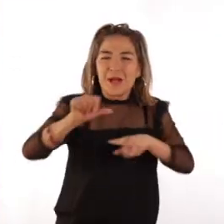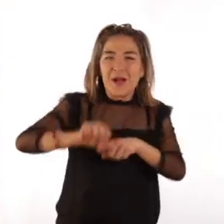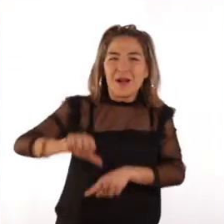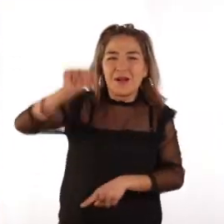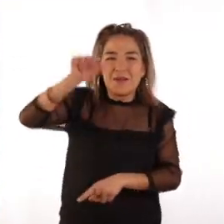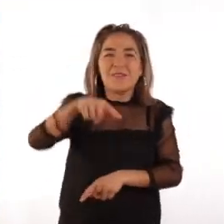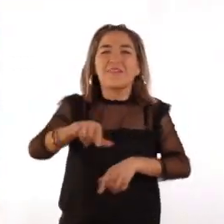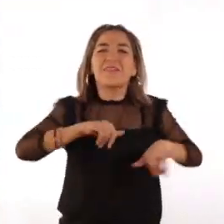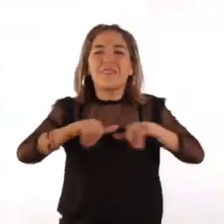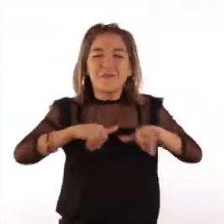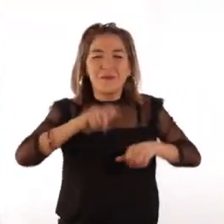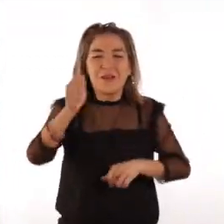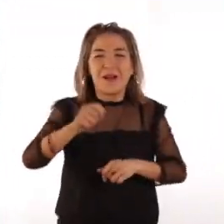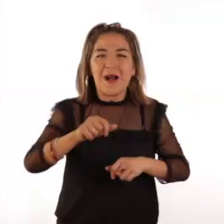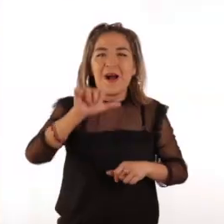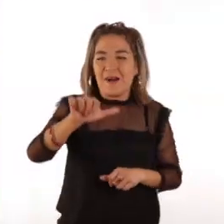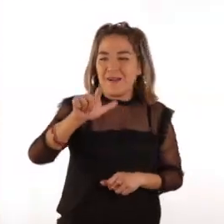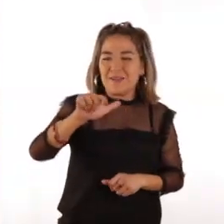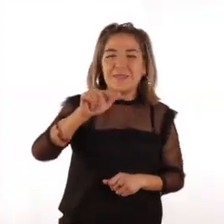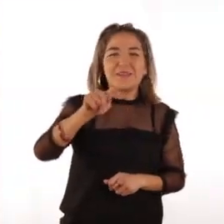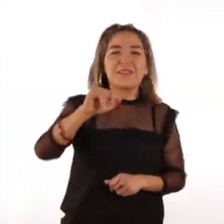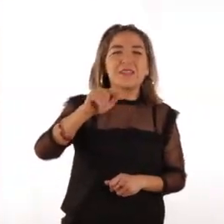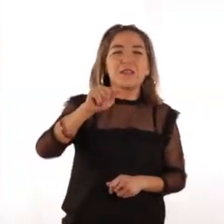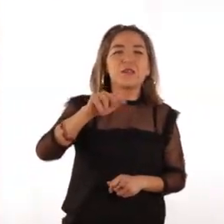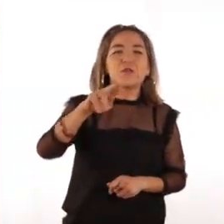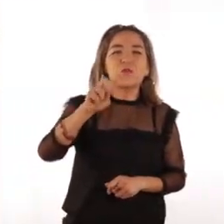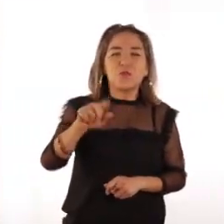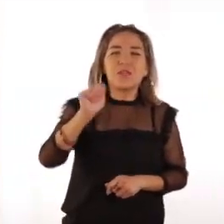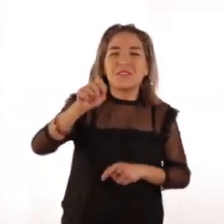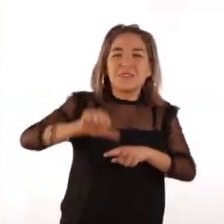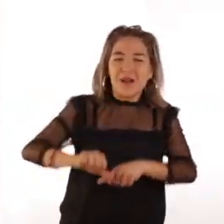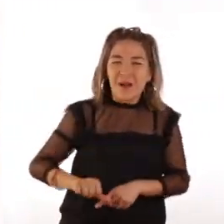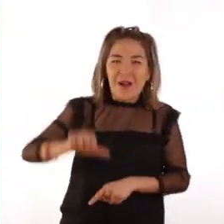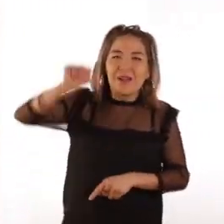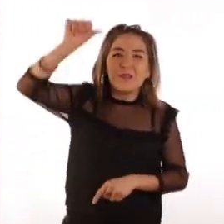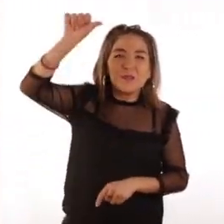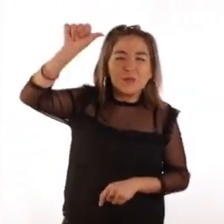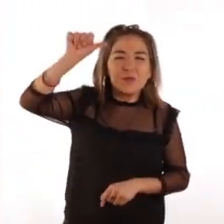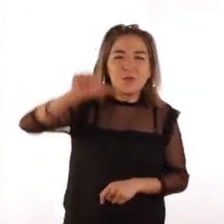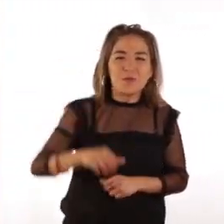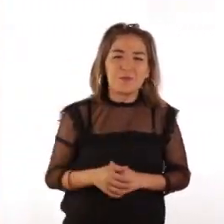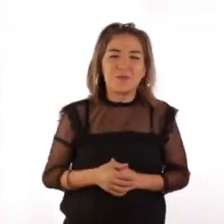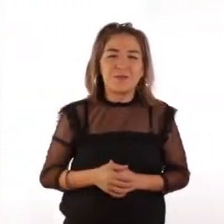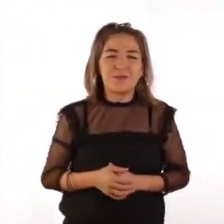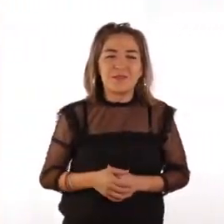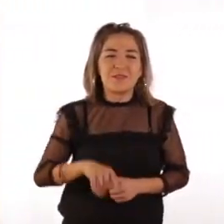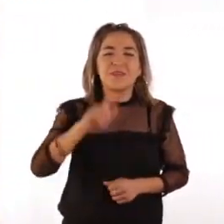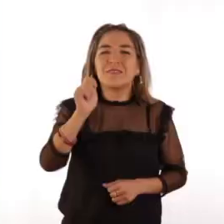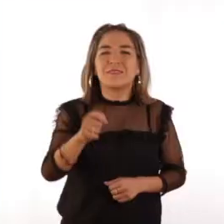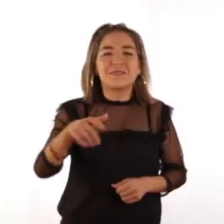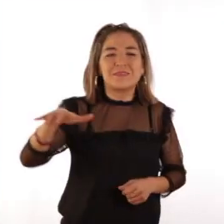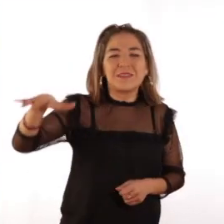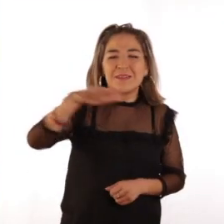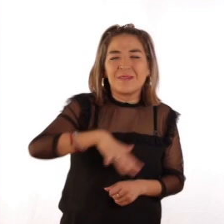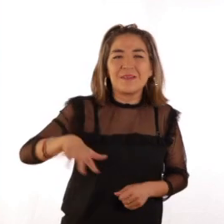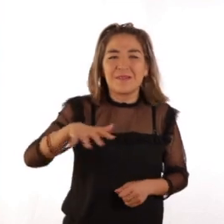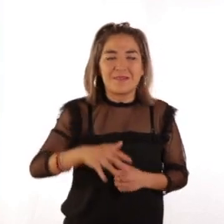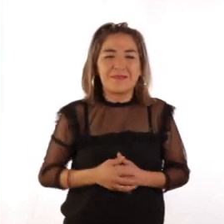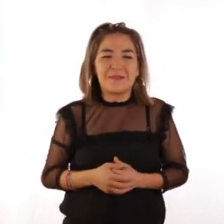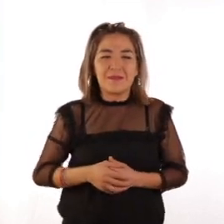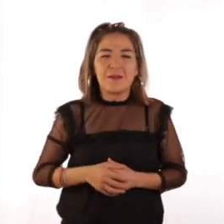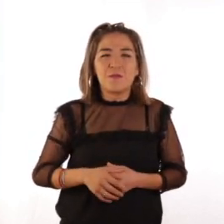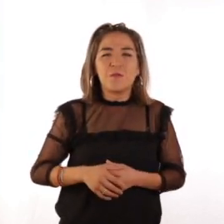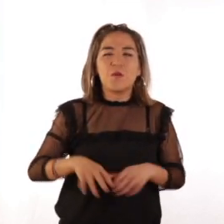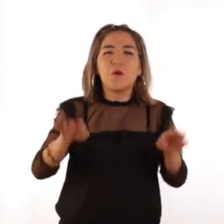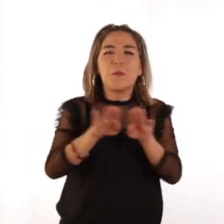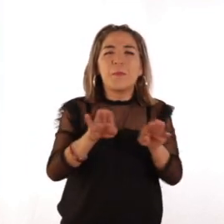o lo que llamamos en geografía la altitud. Cuando decimos altura es la referencia